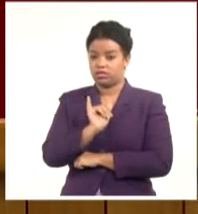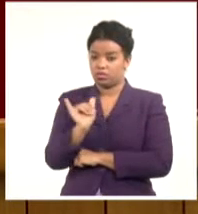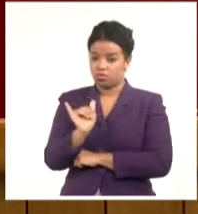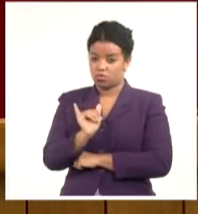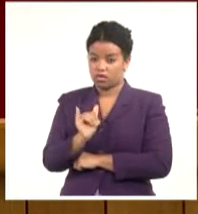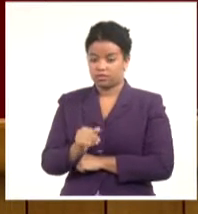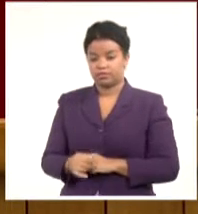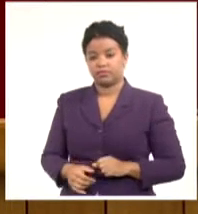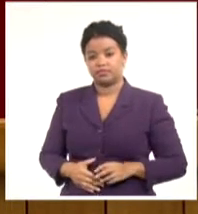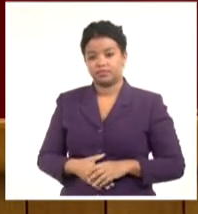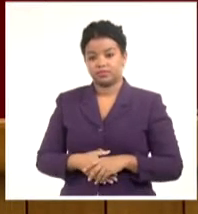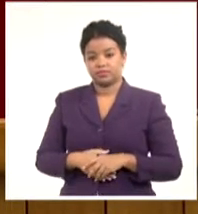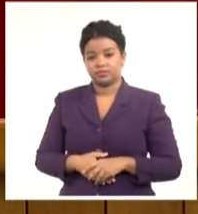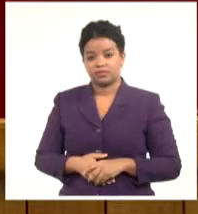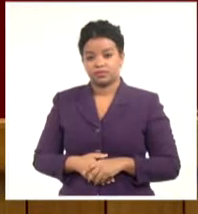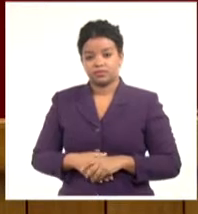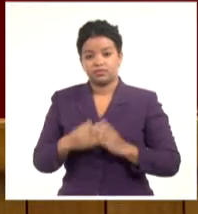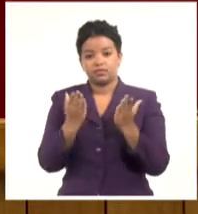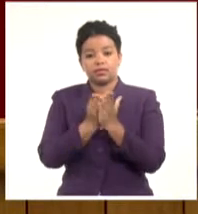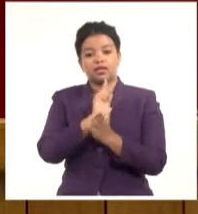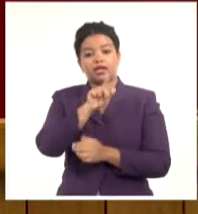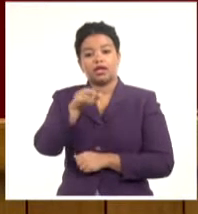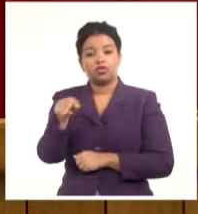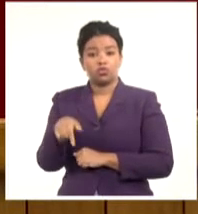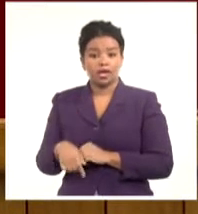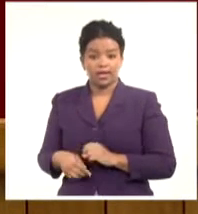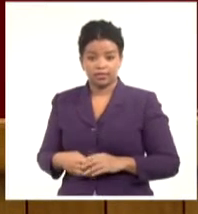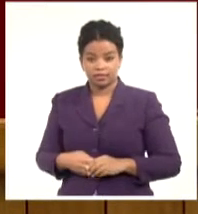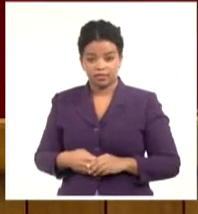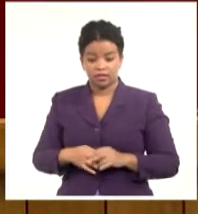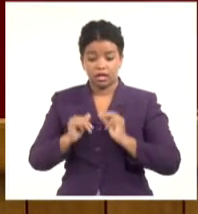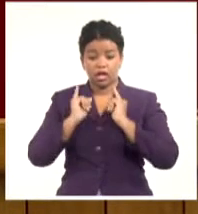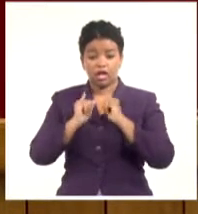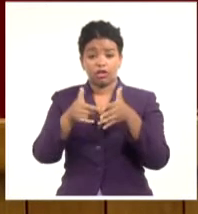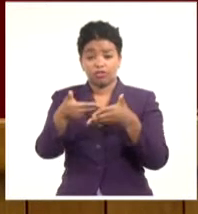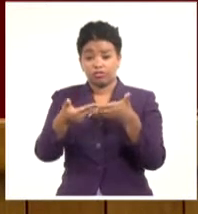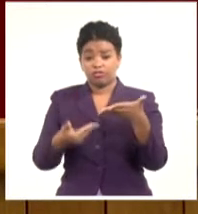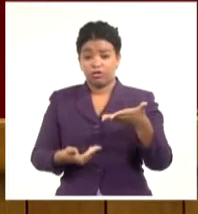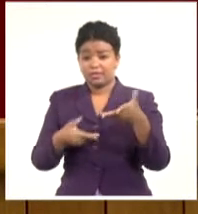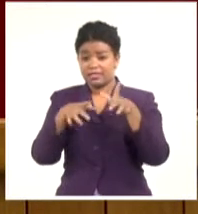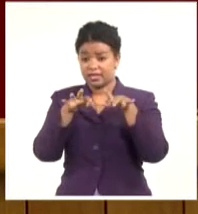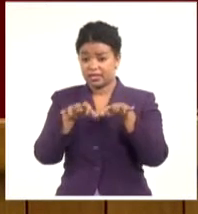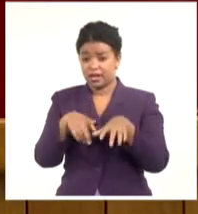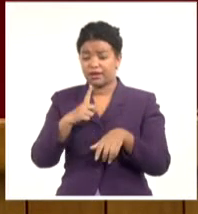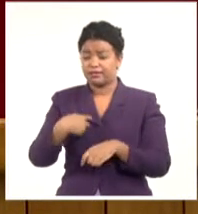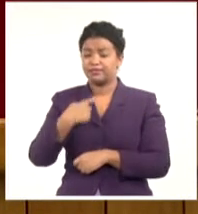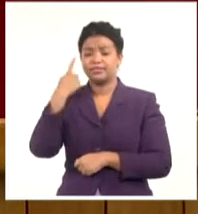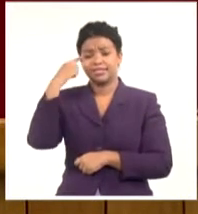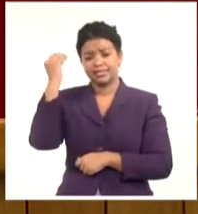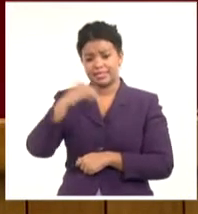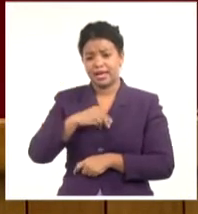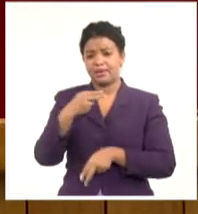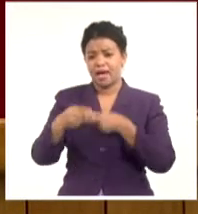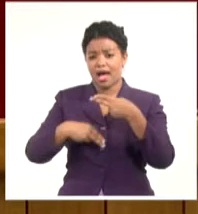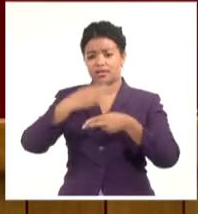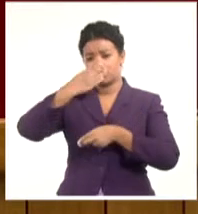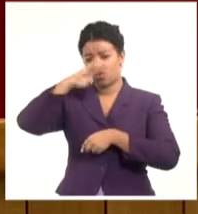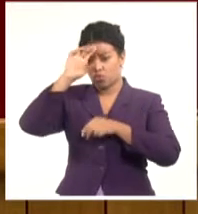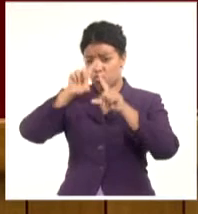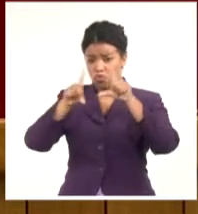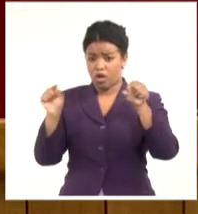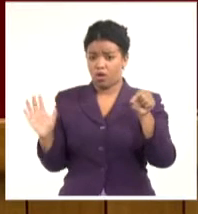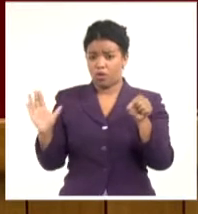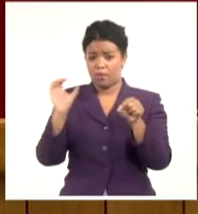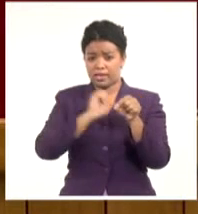LOCLAE. Queridos estudiantes, por los informes del secretariado, sabemos que se realizaron en todo el país